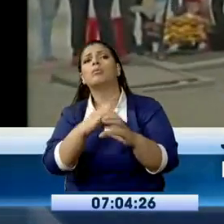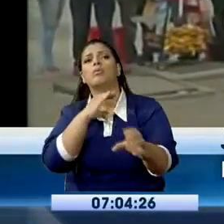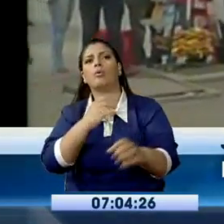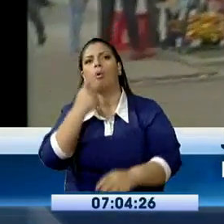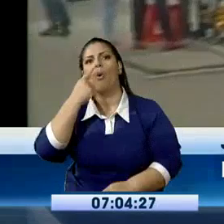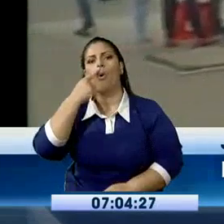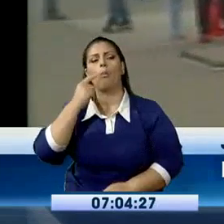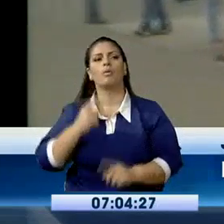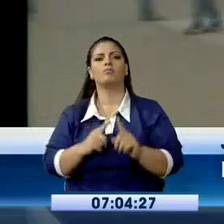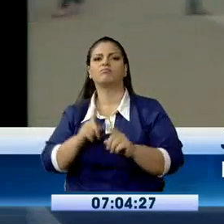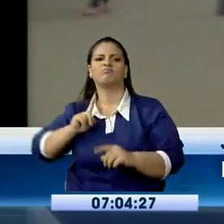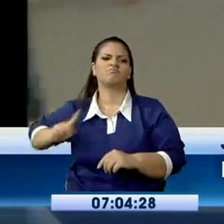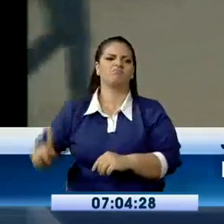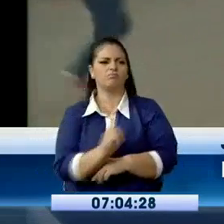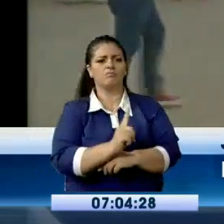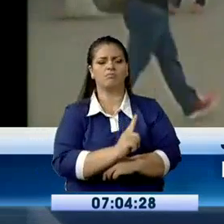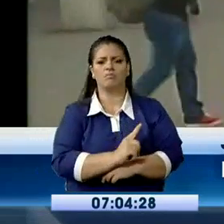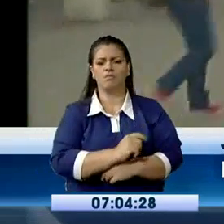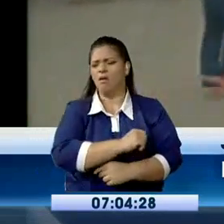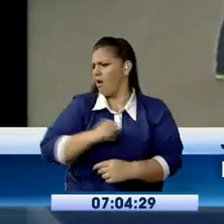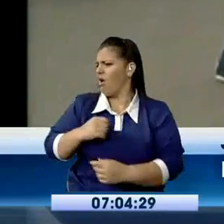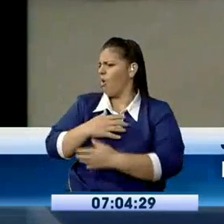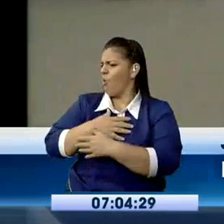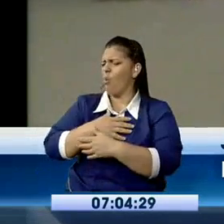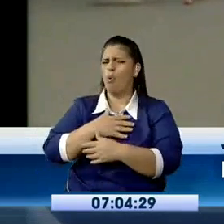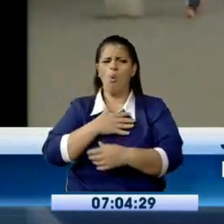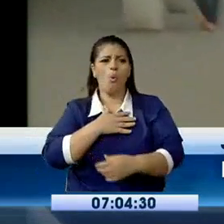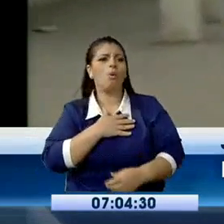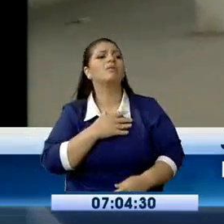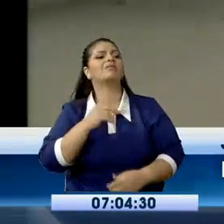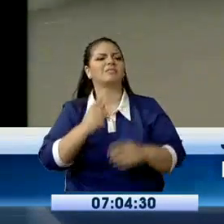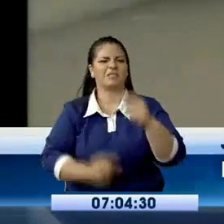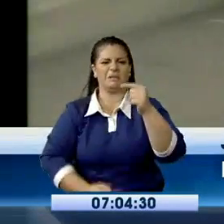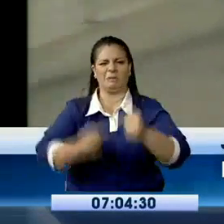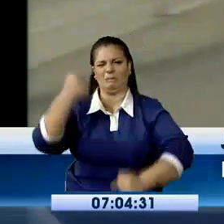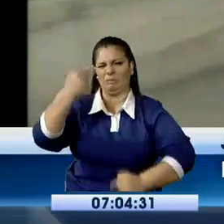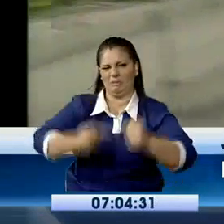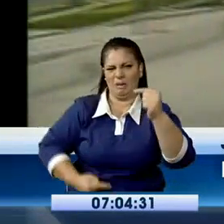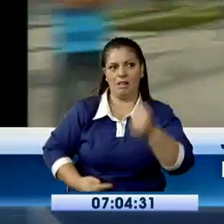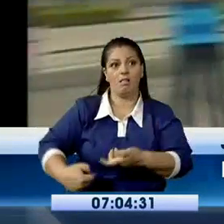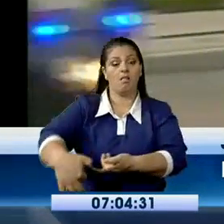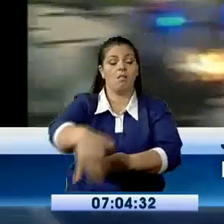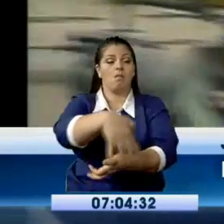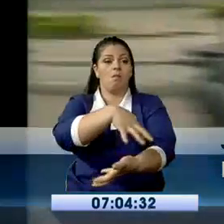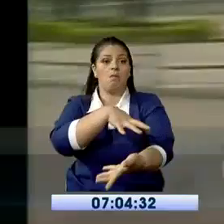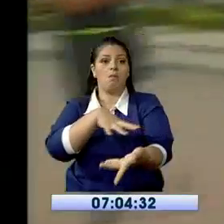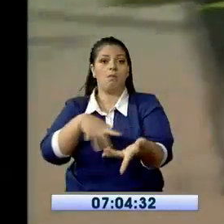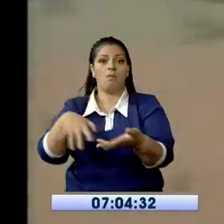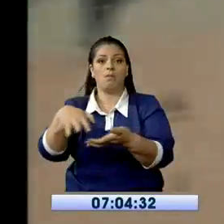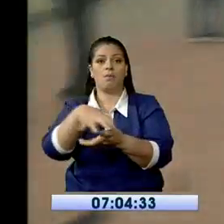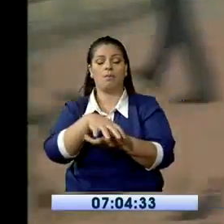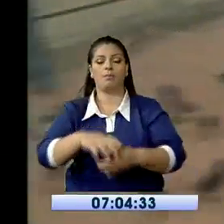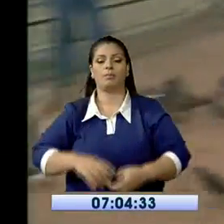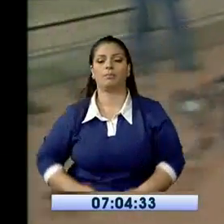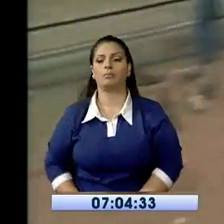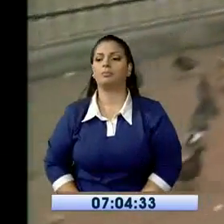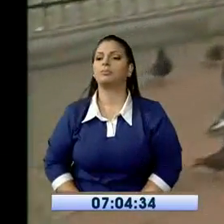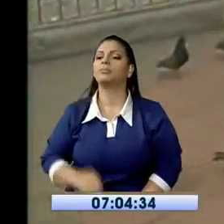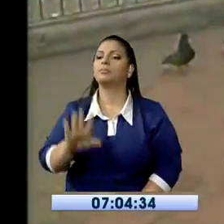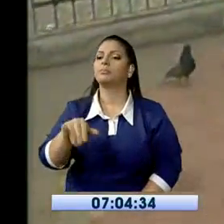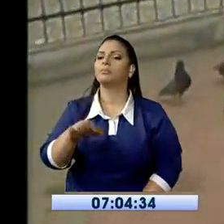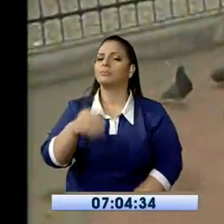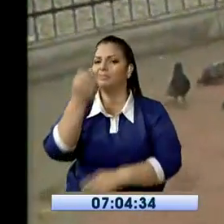primeros. Y las damitas que no se dejaban tampoco, y ahí era donde se formaban muchas veces estos inconvenientes. Caballero, muy buenos días.